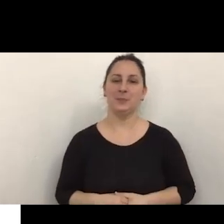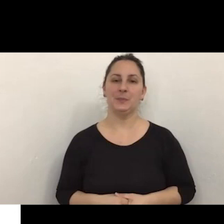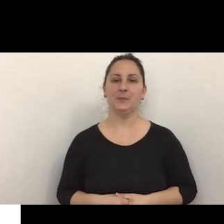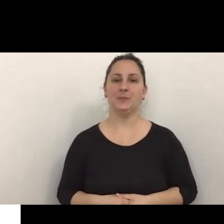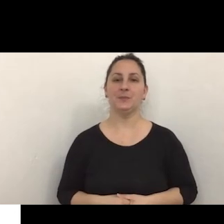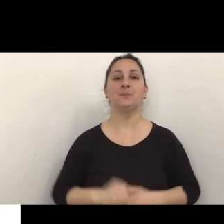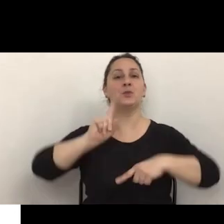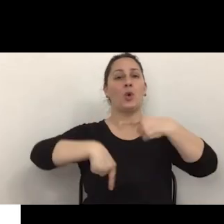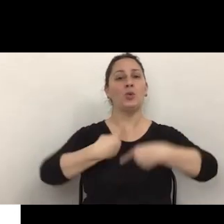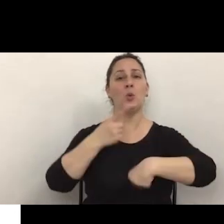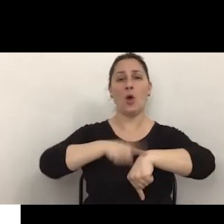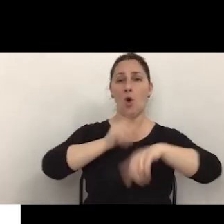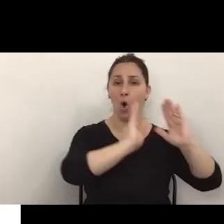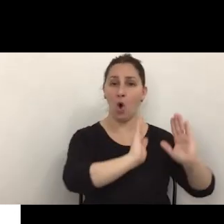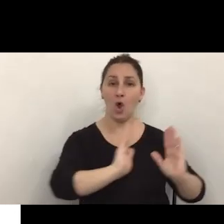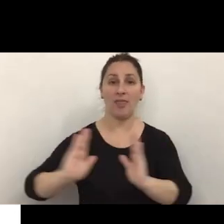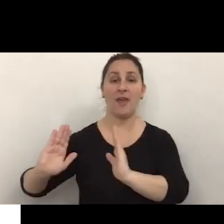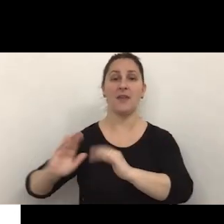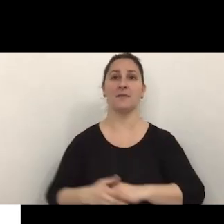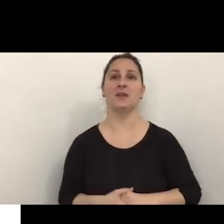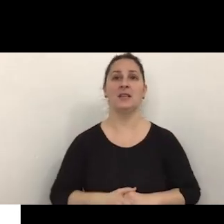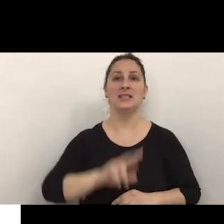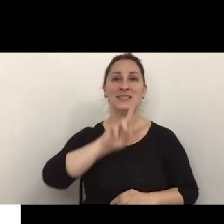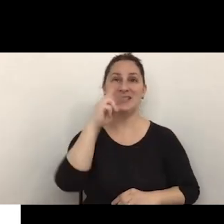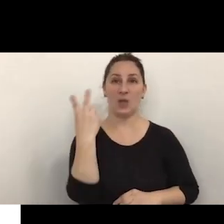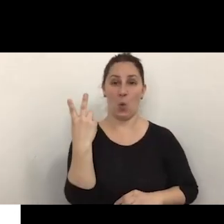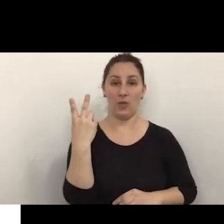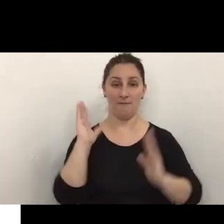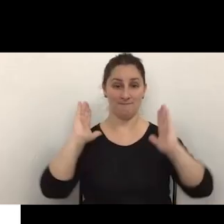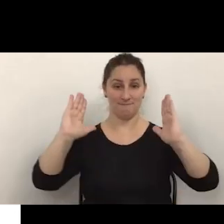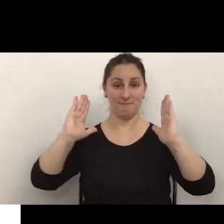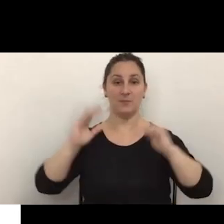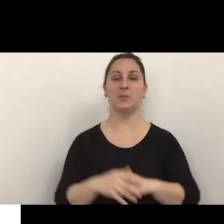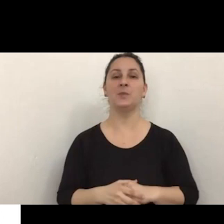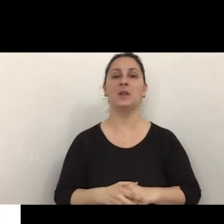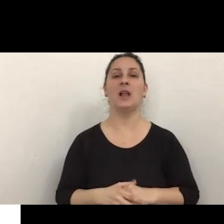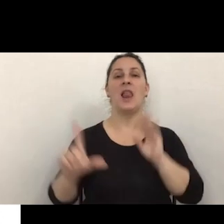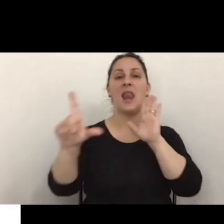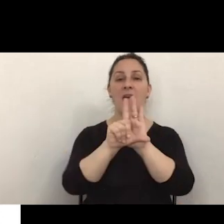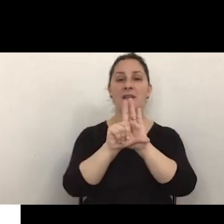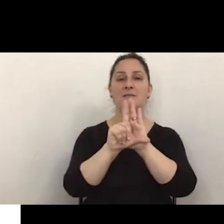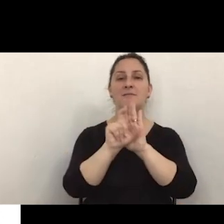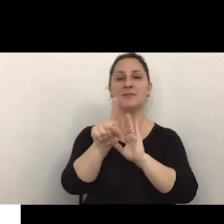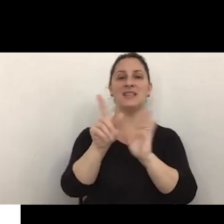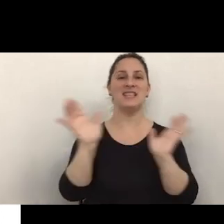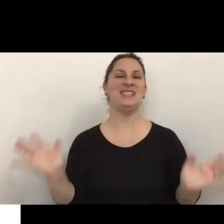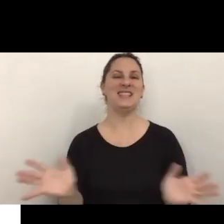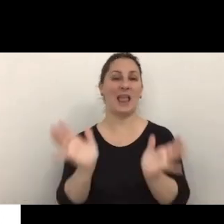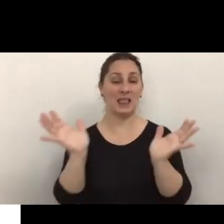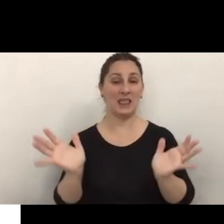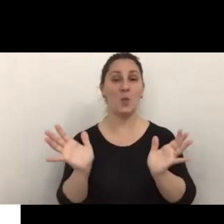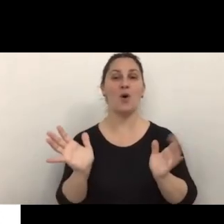Siguiendo el orden cronológico, y acá viene la segunda parte que se vincula con la ley de incentivo a